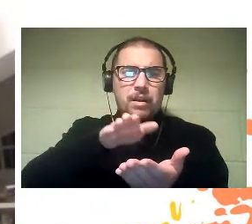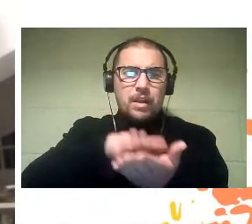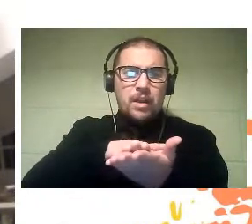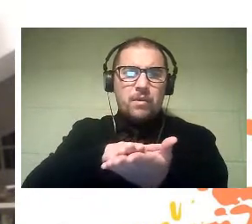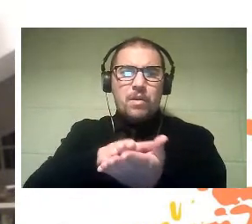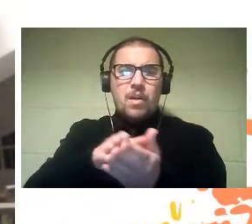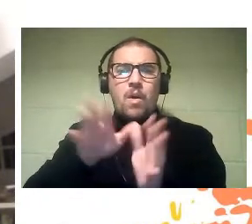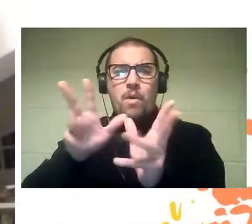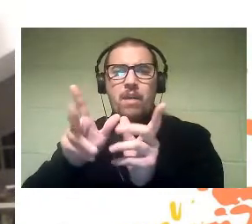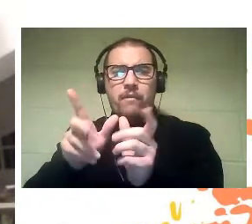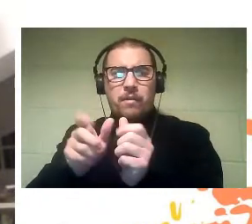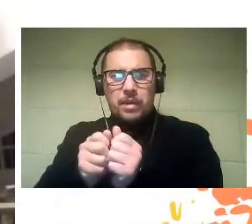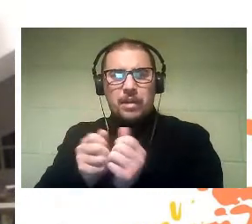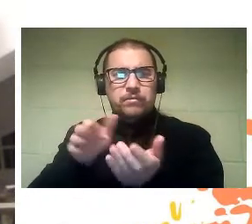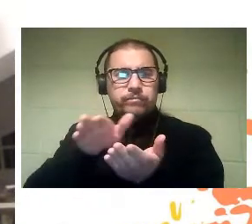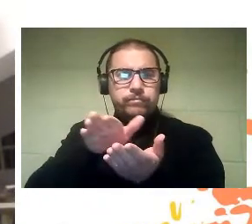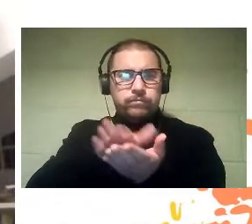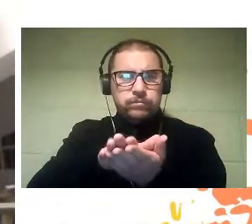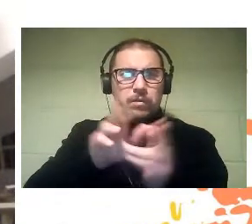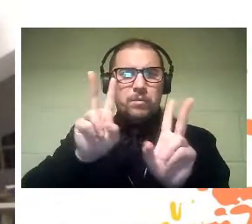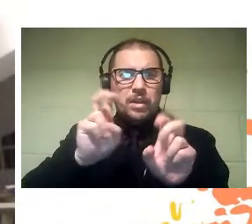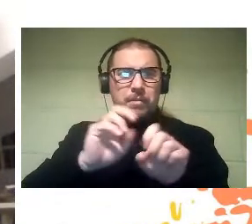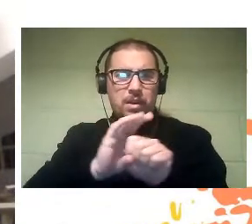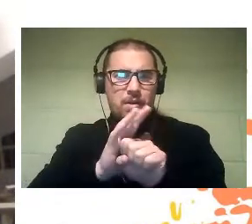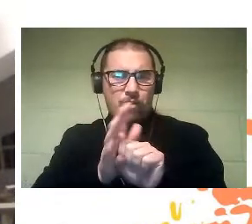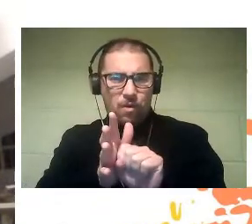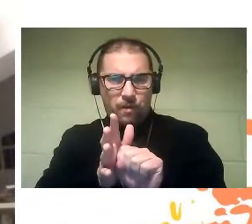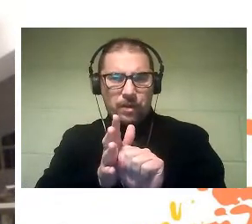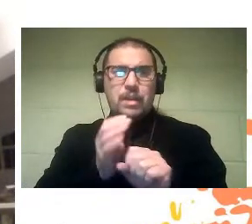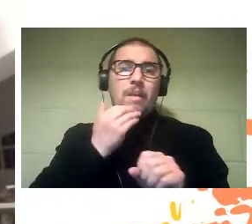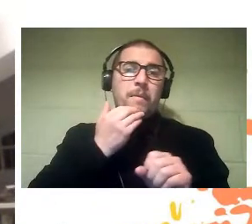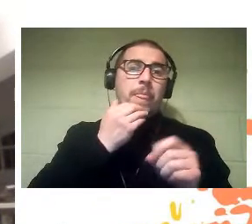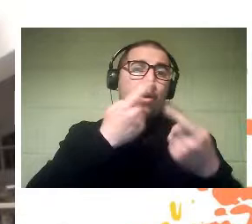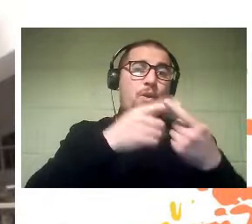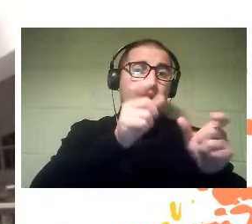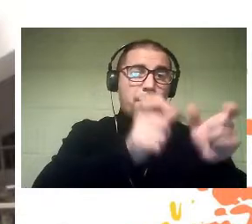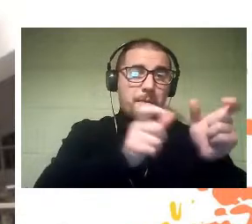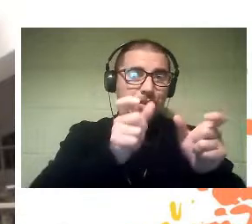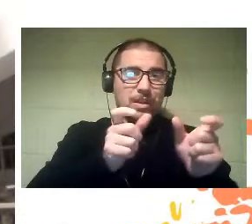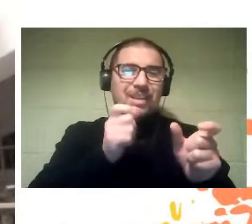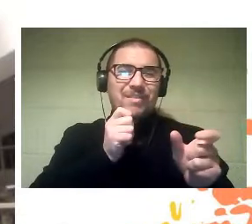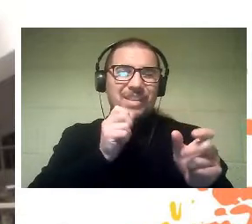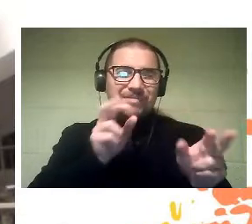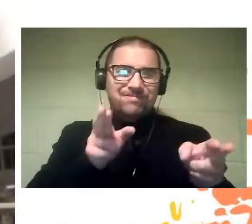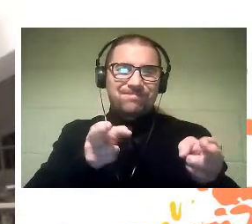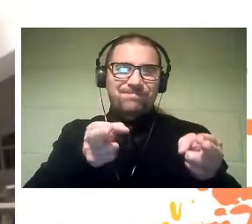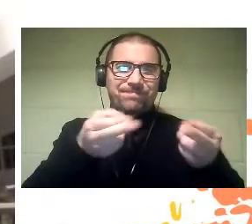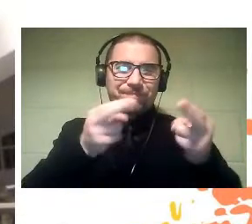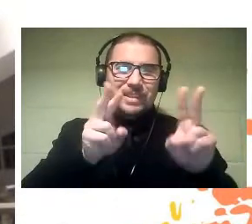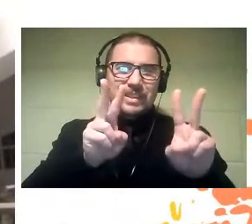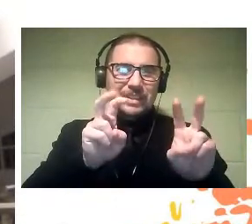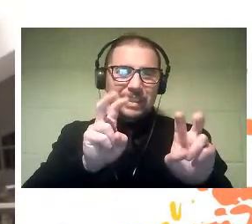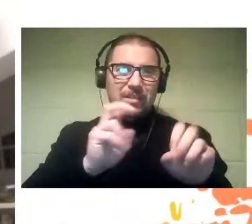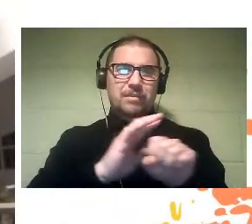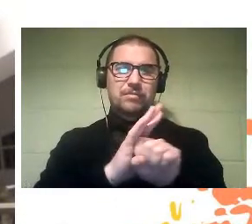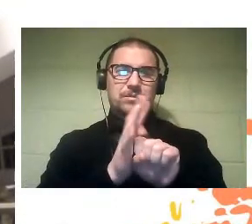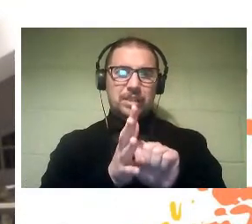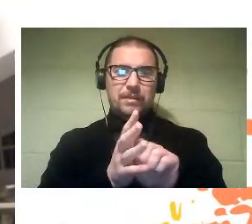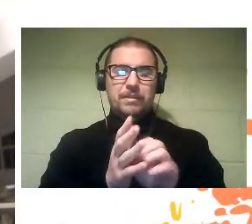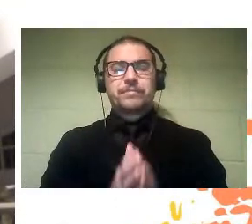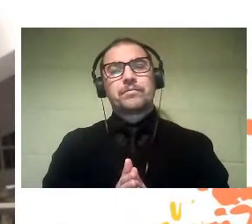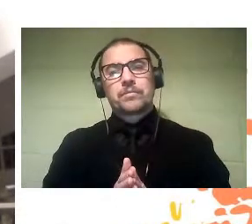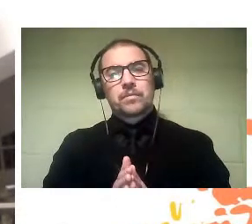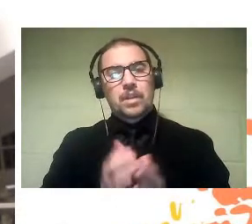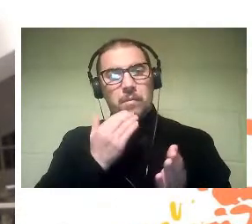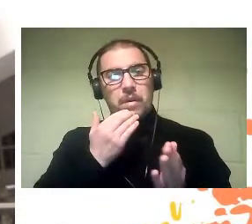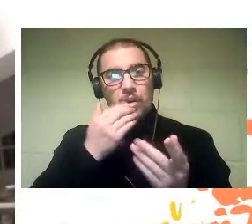COVID-19 y a las personas que aún no han podido recuperarse de esta terrible pandemia. Vayan también